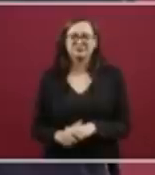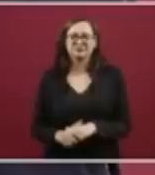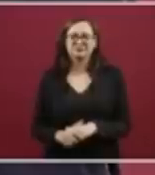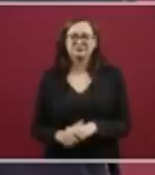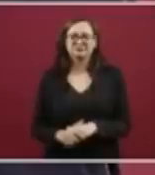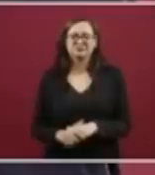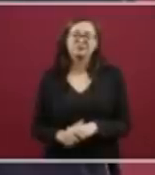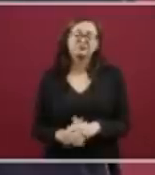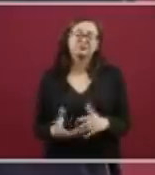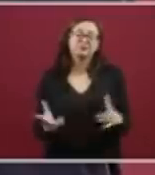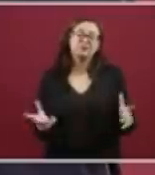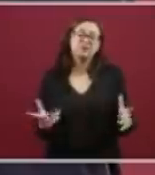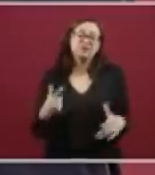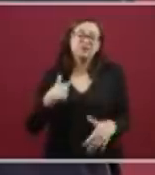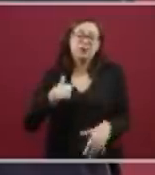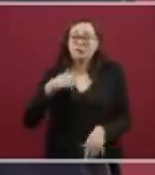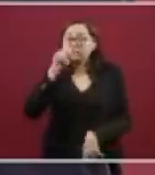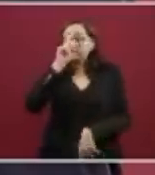a los expertos